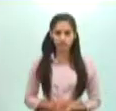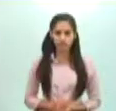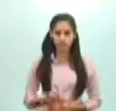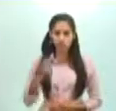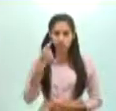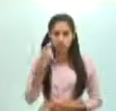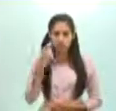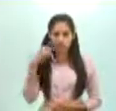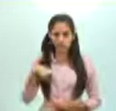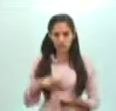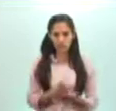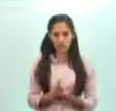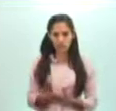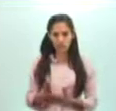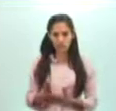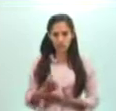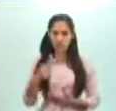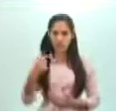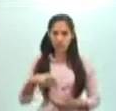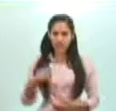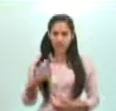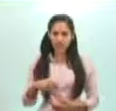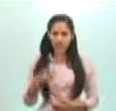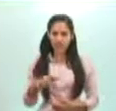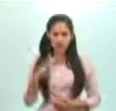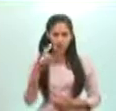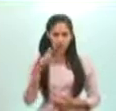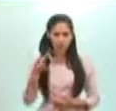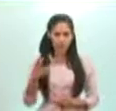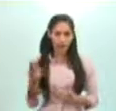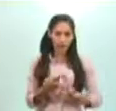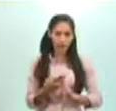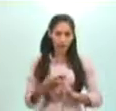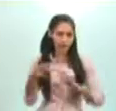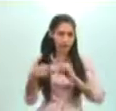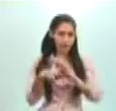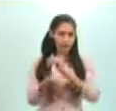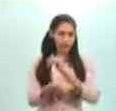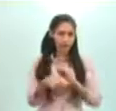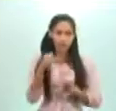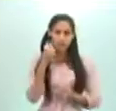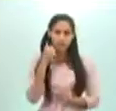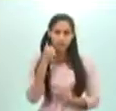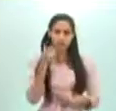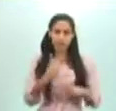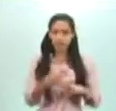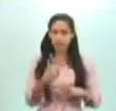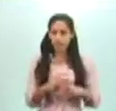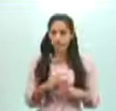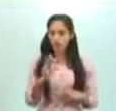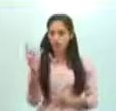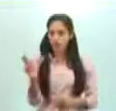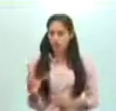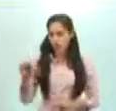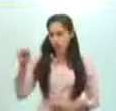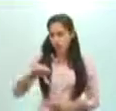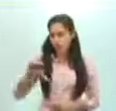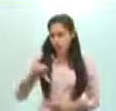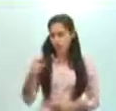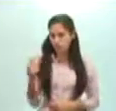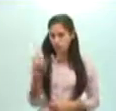Veamos a continuación qué debemos consultar para profundizar en los llamados poetas malditos primero